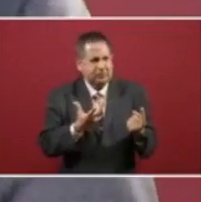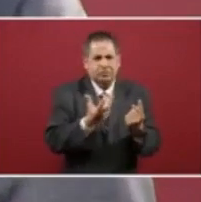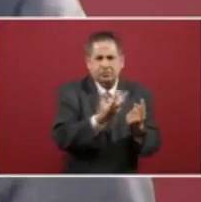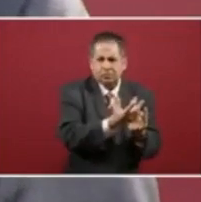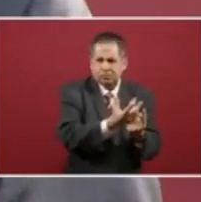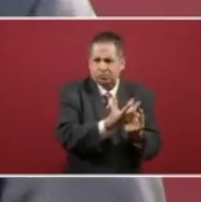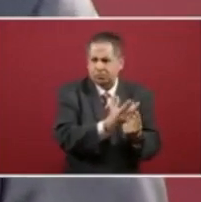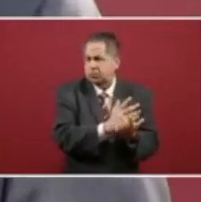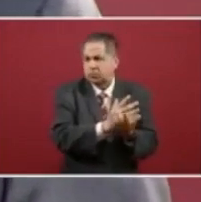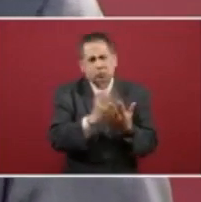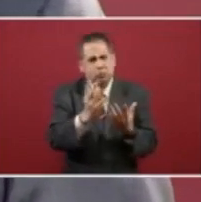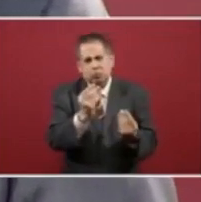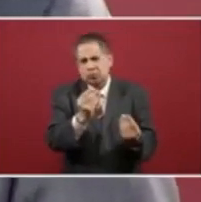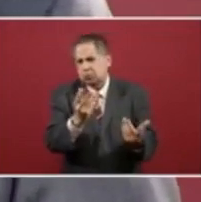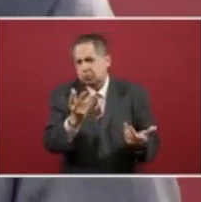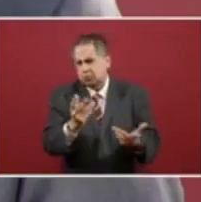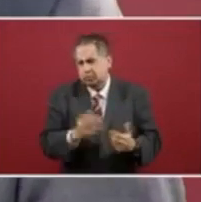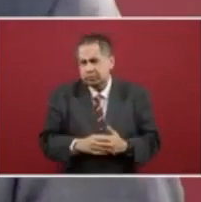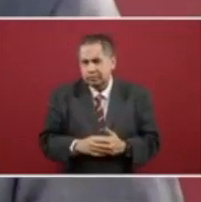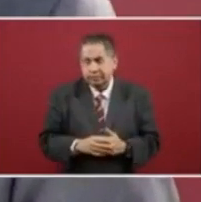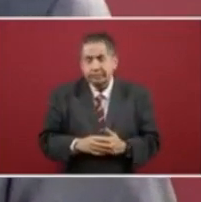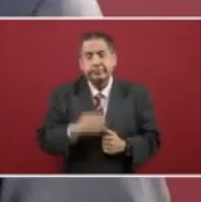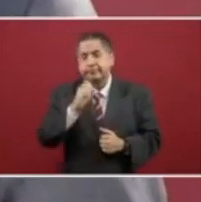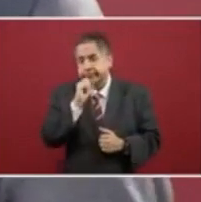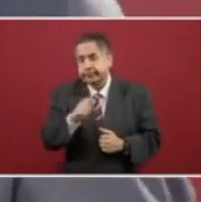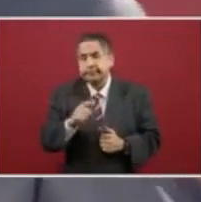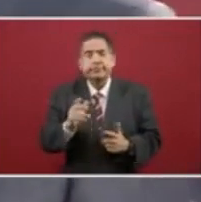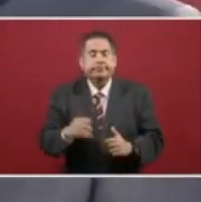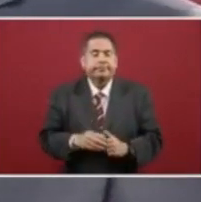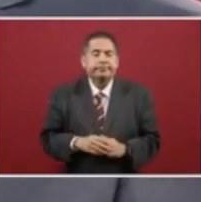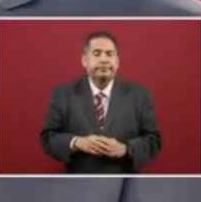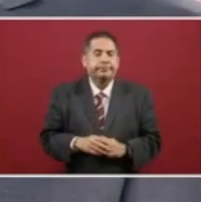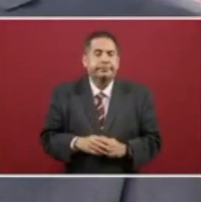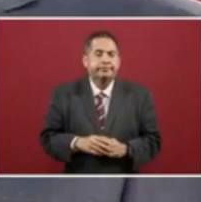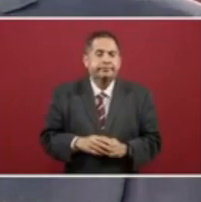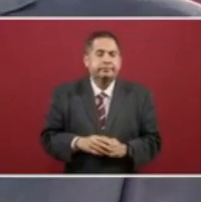muy superior a eso. Además,